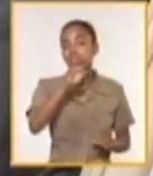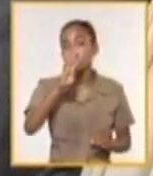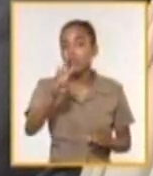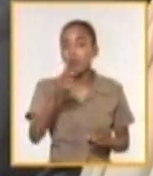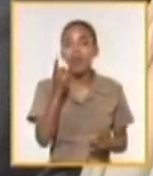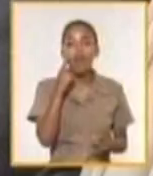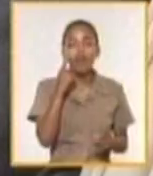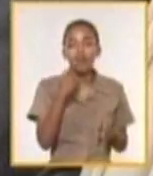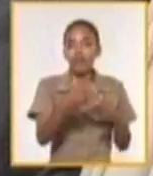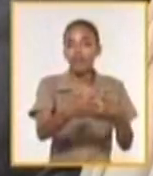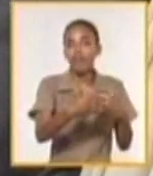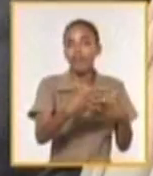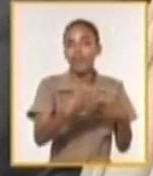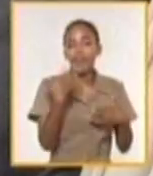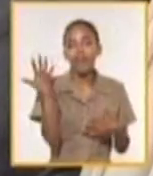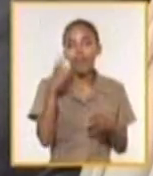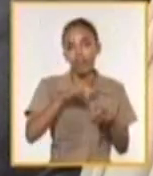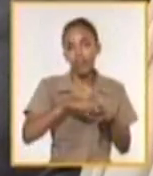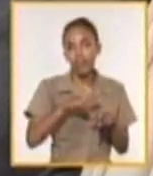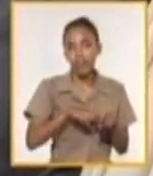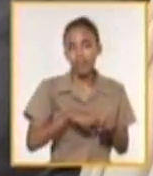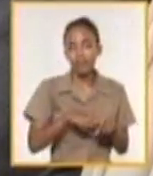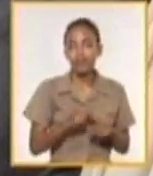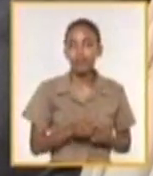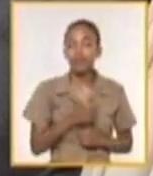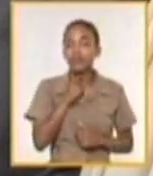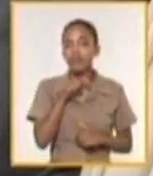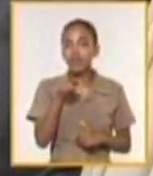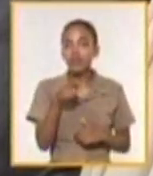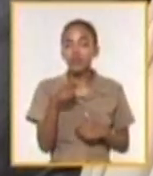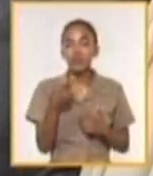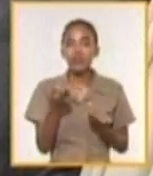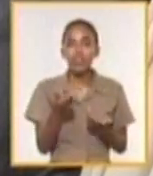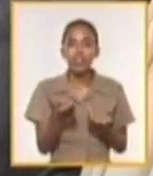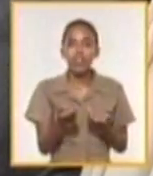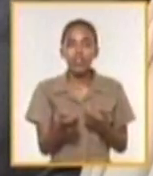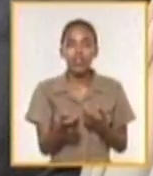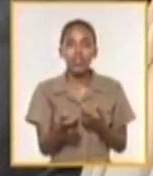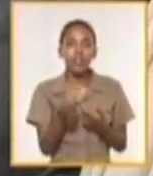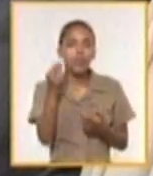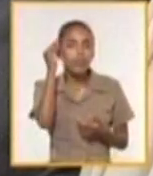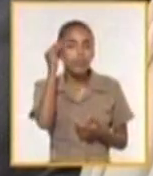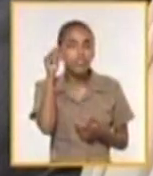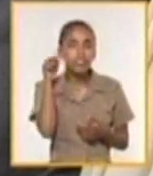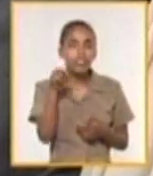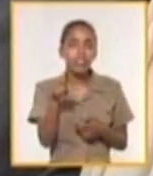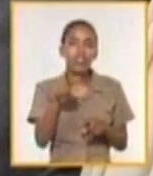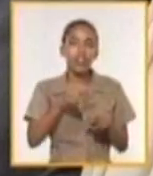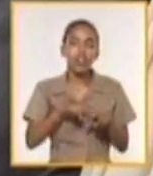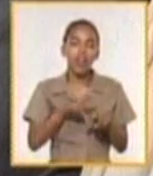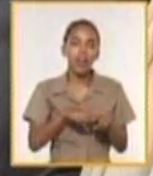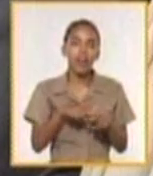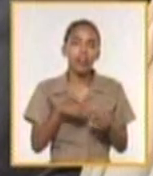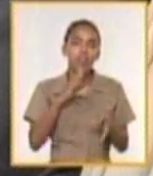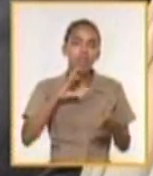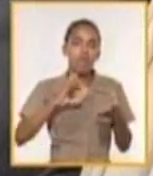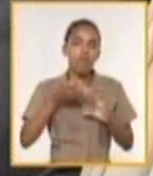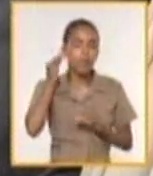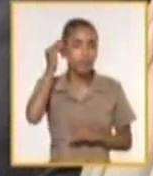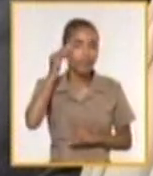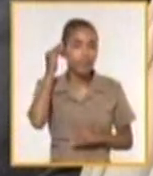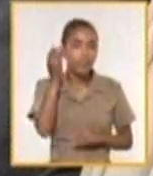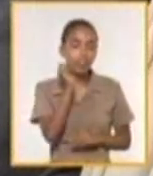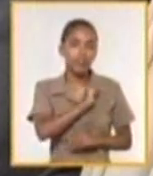a Armando Hart. ¿Cómo recibe de Hart ese pensamiento de victoria de